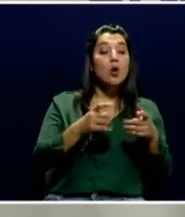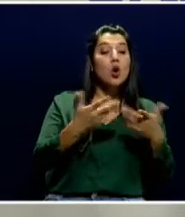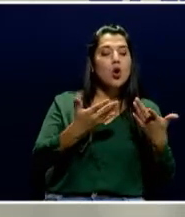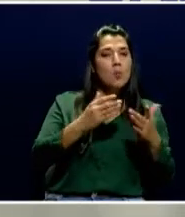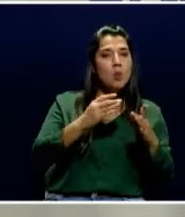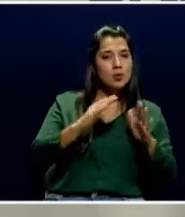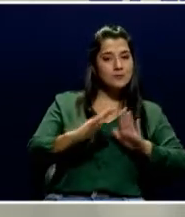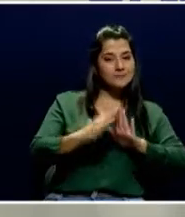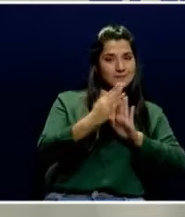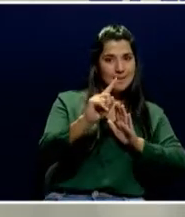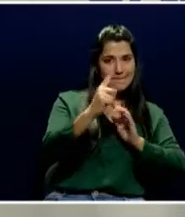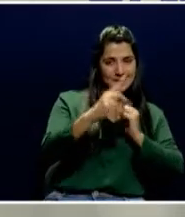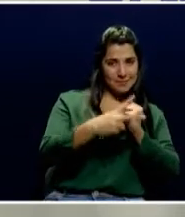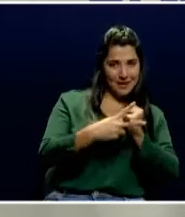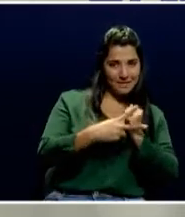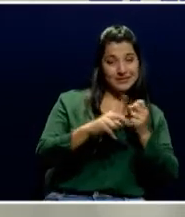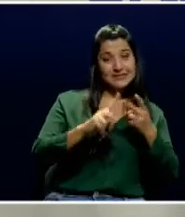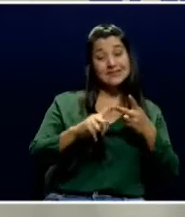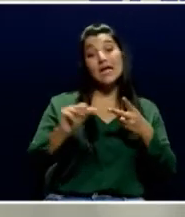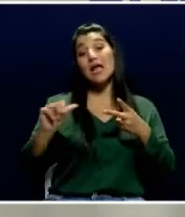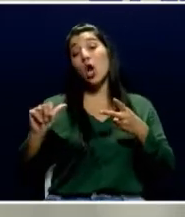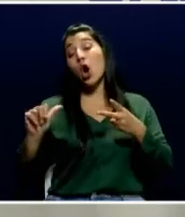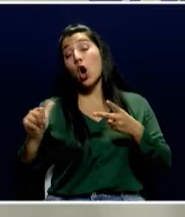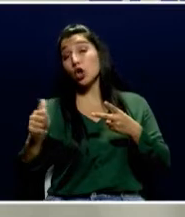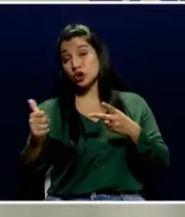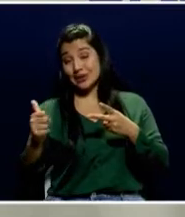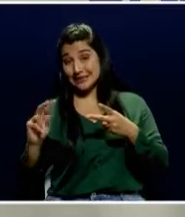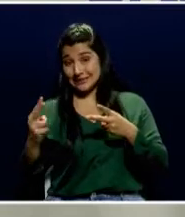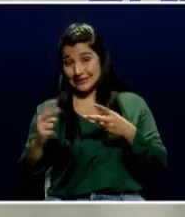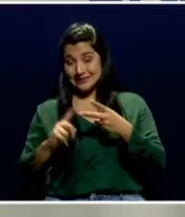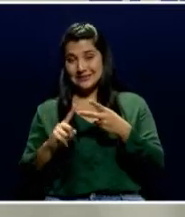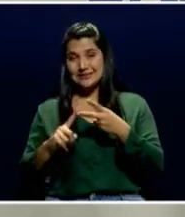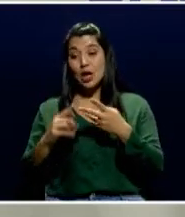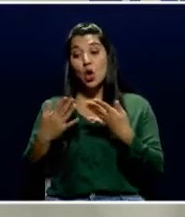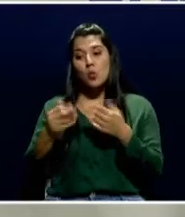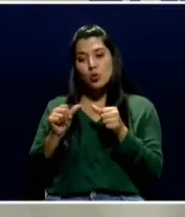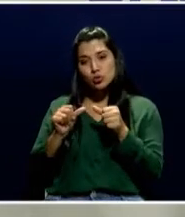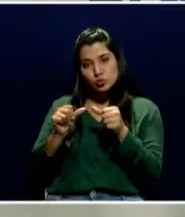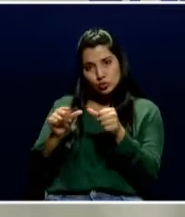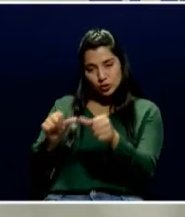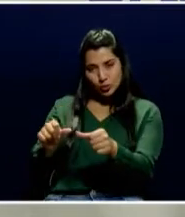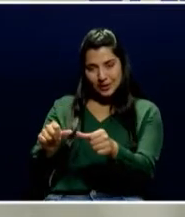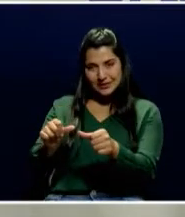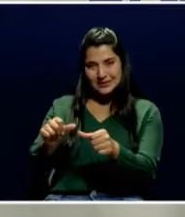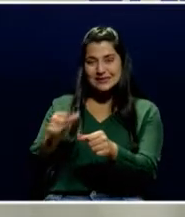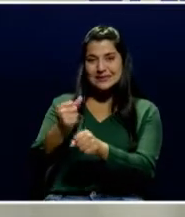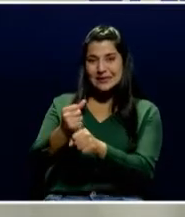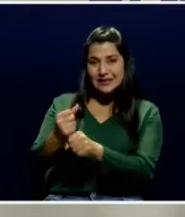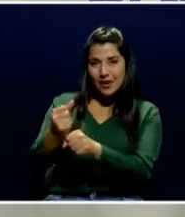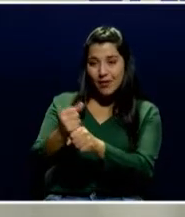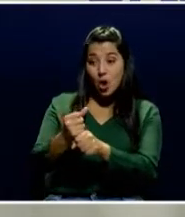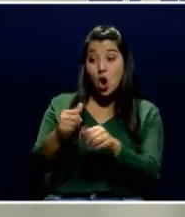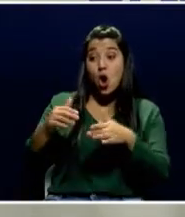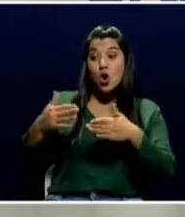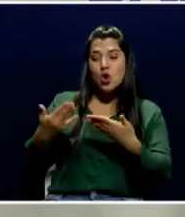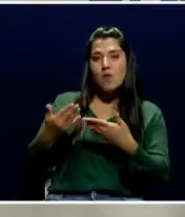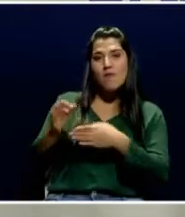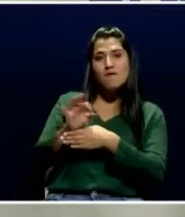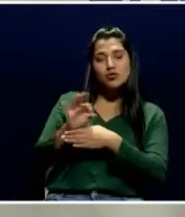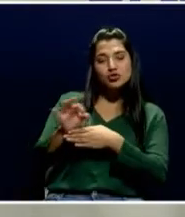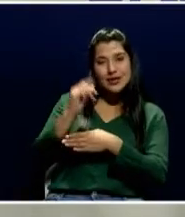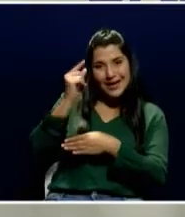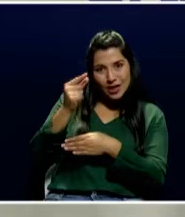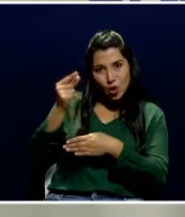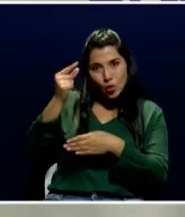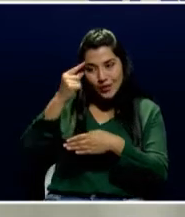que va un poquito más atrás, que tiene que ver con algo que nosotros llamamos la continuidad operativa, es decir, la continuidad del Estado funcionando como un